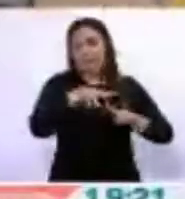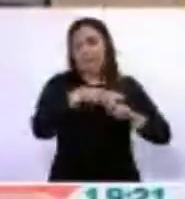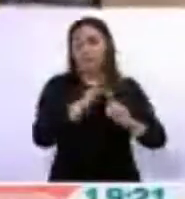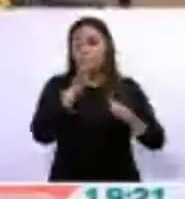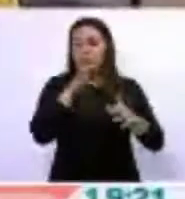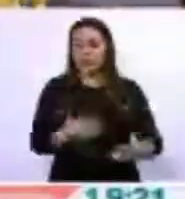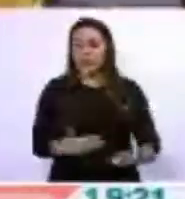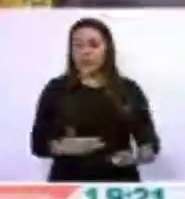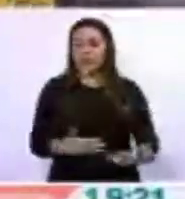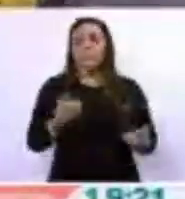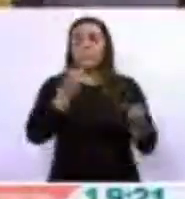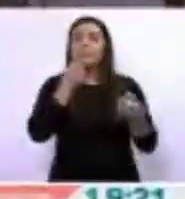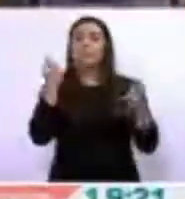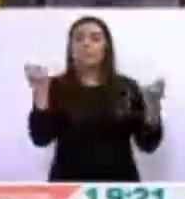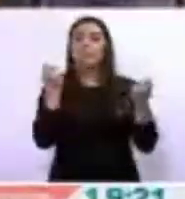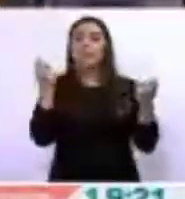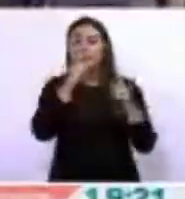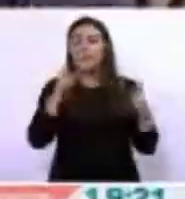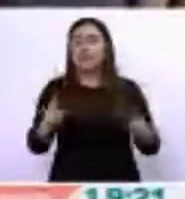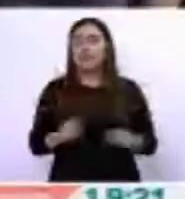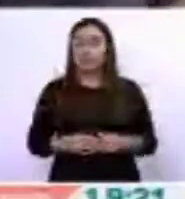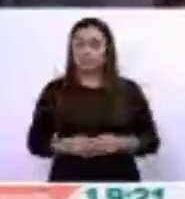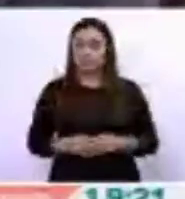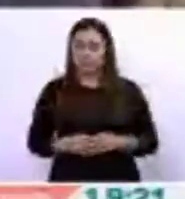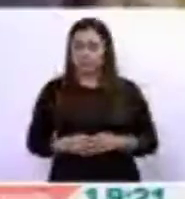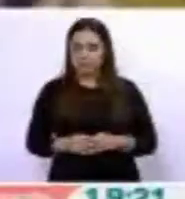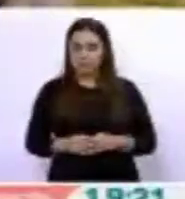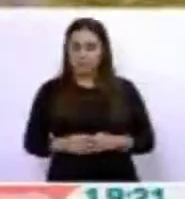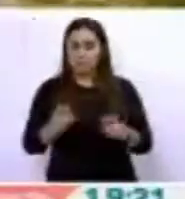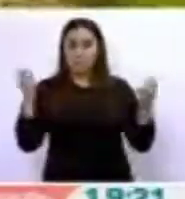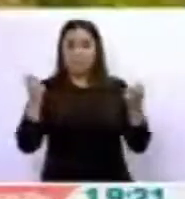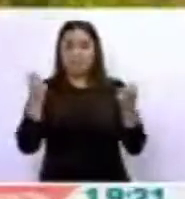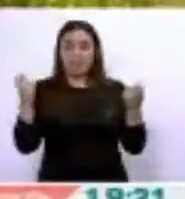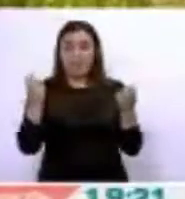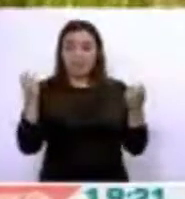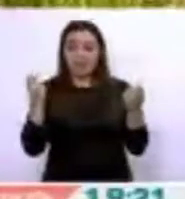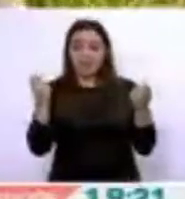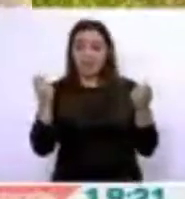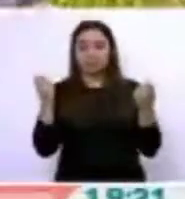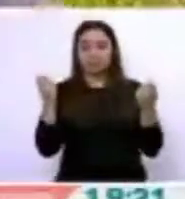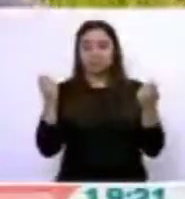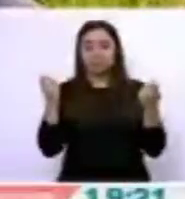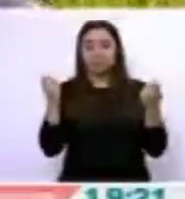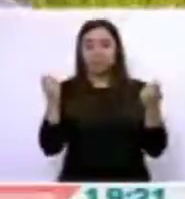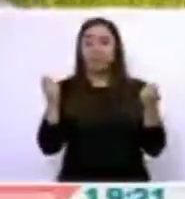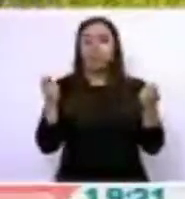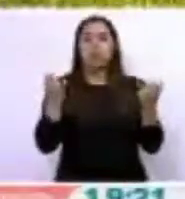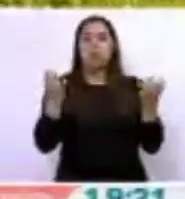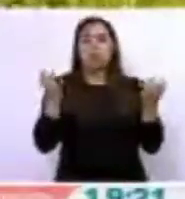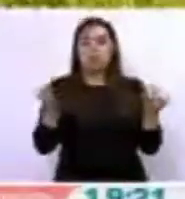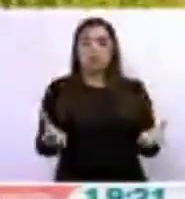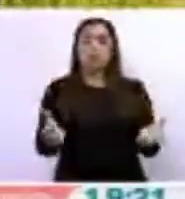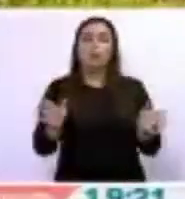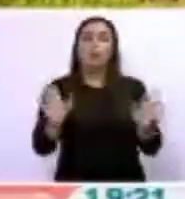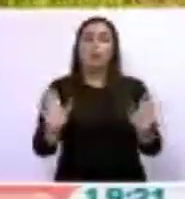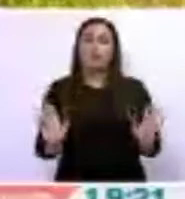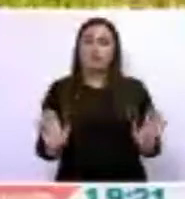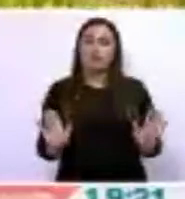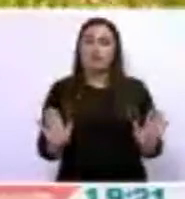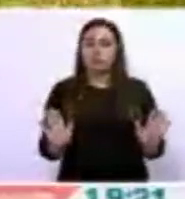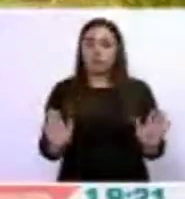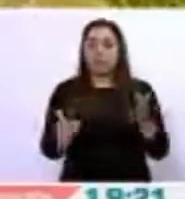encontramos, ¿cómo se presenta la campaña este año, Fernando? Pues la campaña va a ser una campaña temprana, pero con